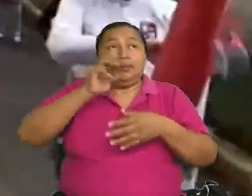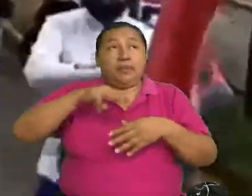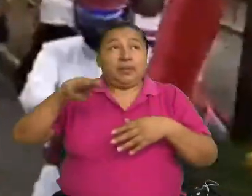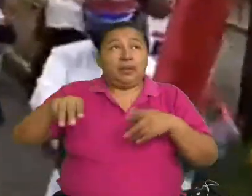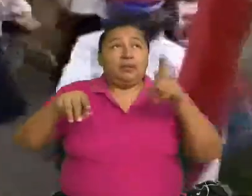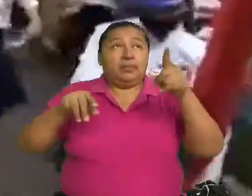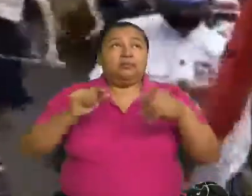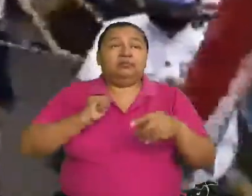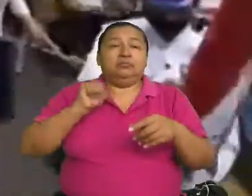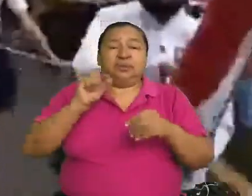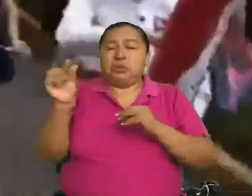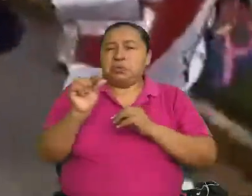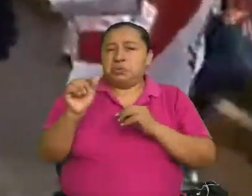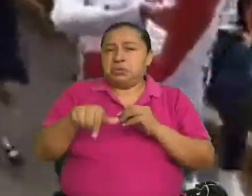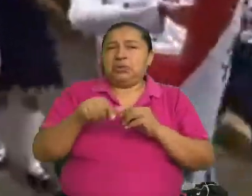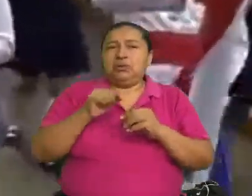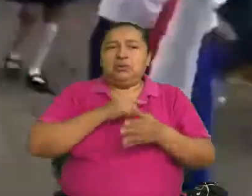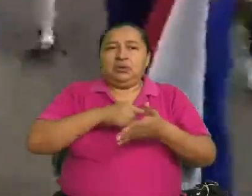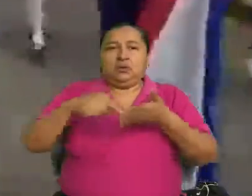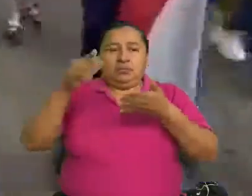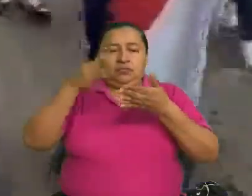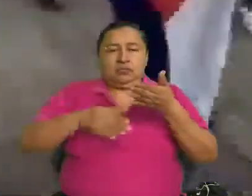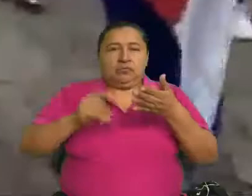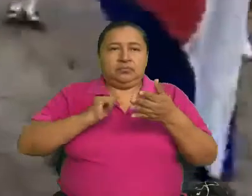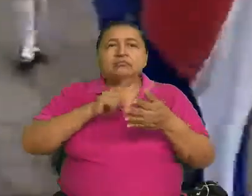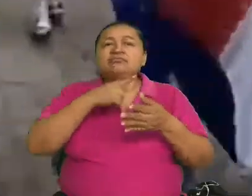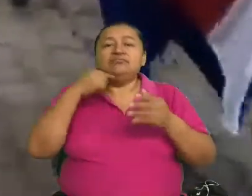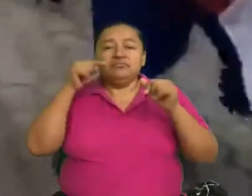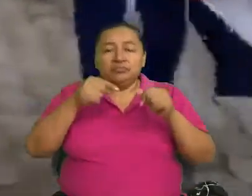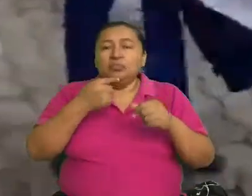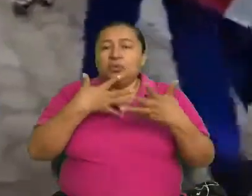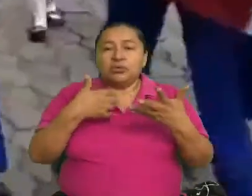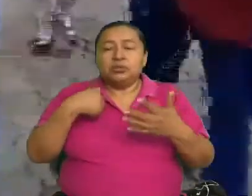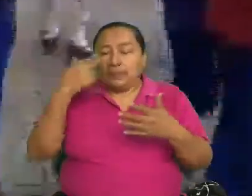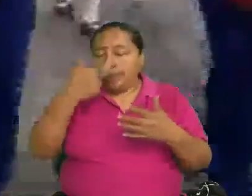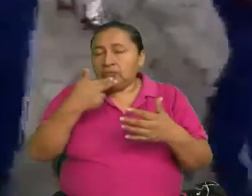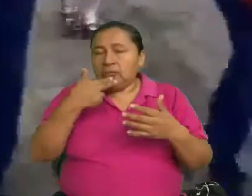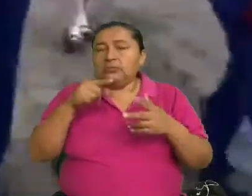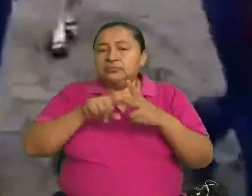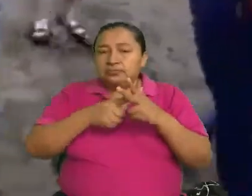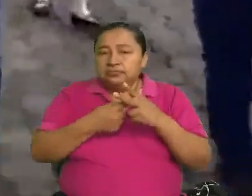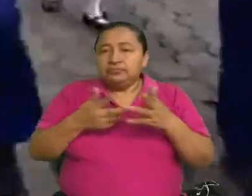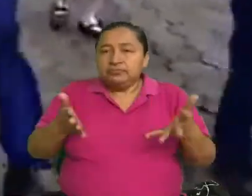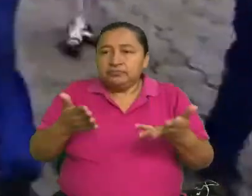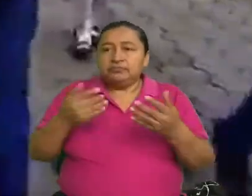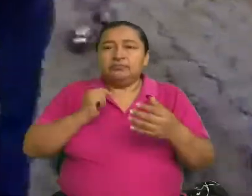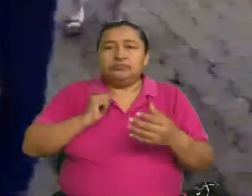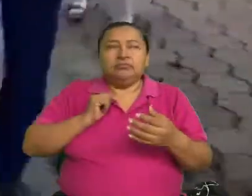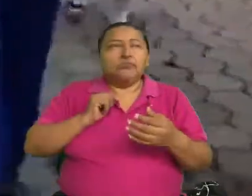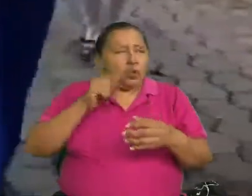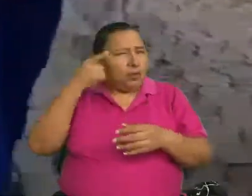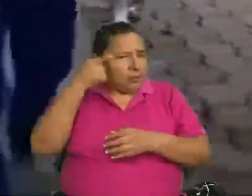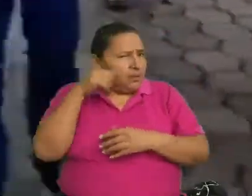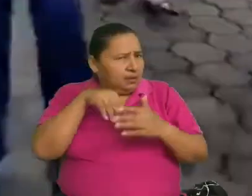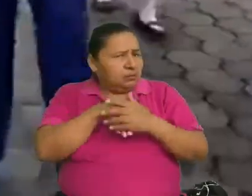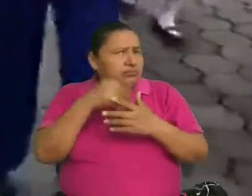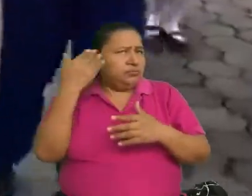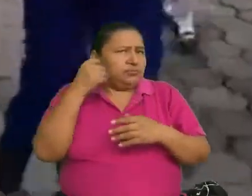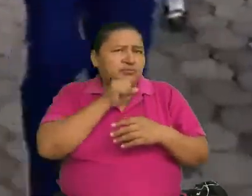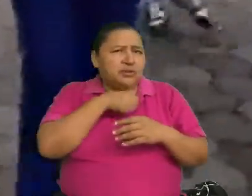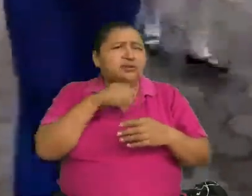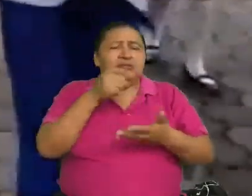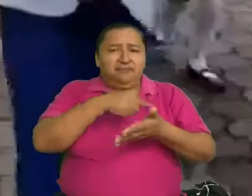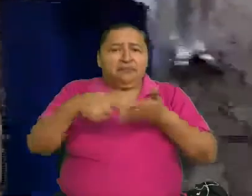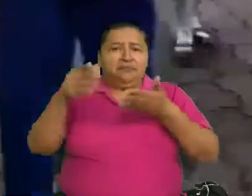ahorita entonces. Esto fue ahorita. Entonces fue. Esa es la realidad. Sí. Por eso es mi pregunta a partir de esa. Pues yo pensaba que tenías archivo. Entonces, no, eso es el fin de